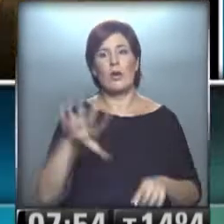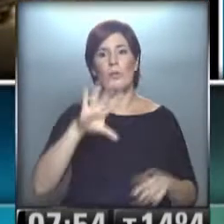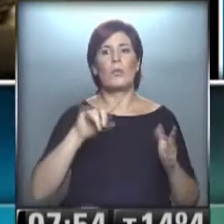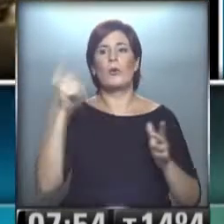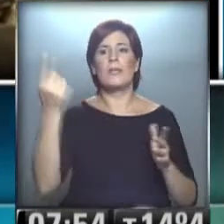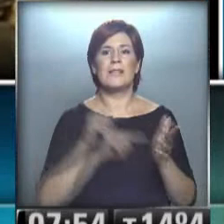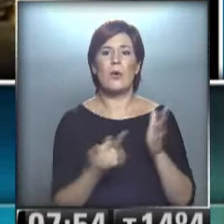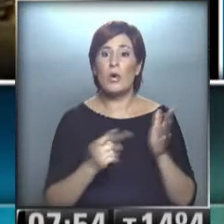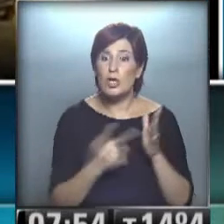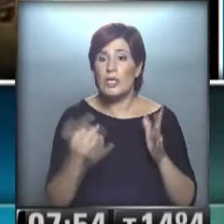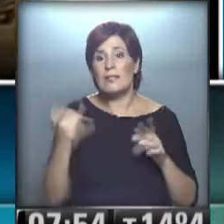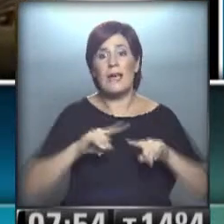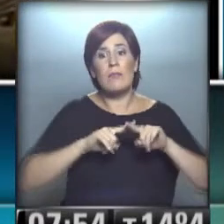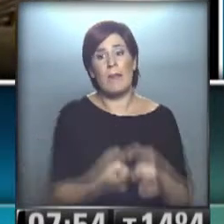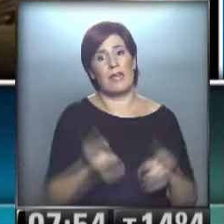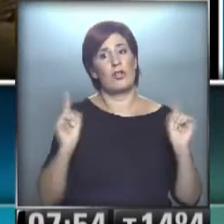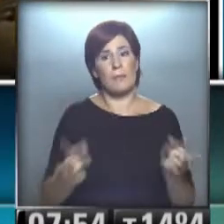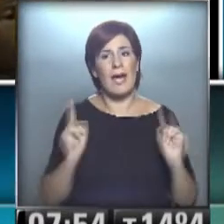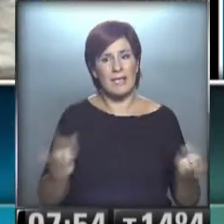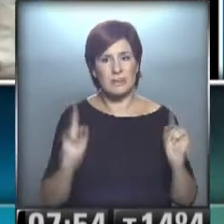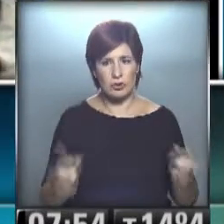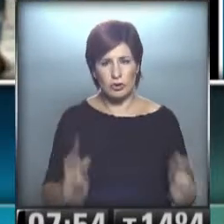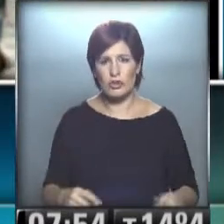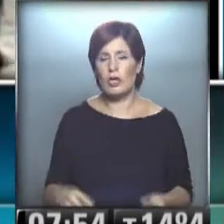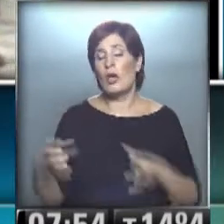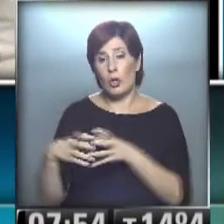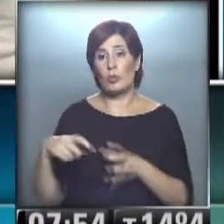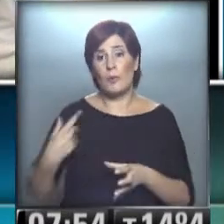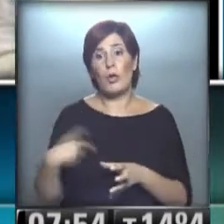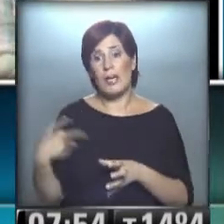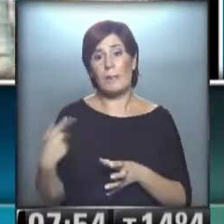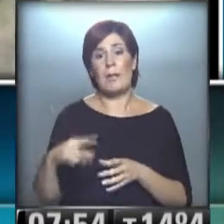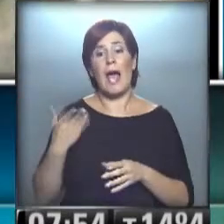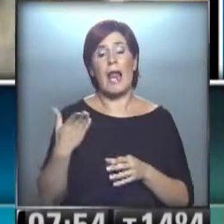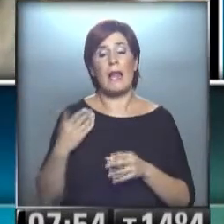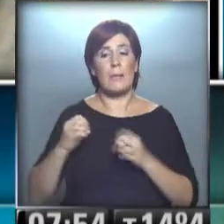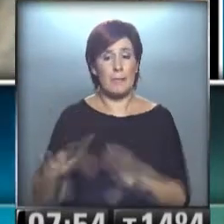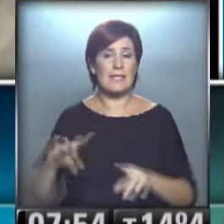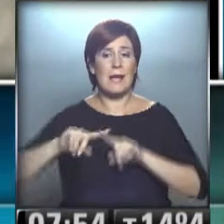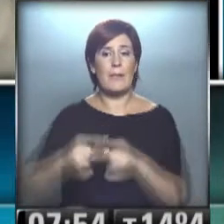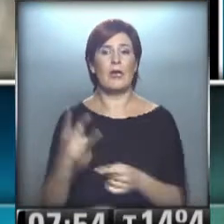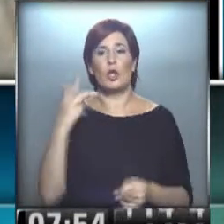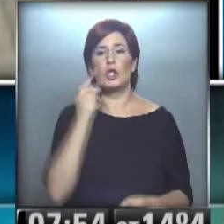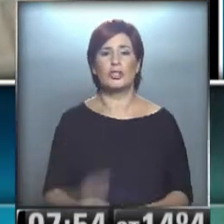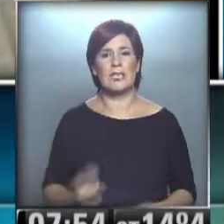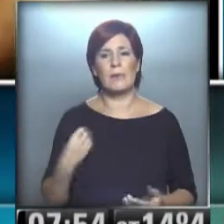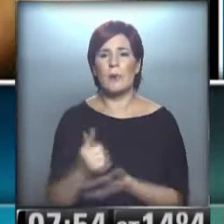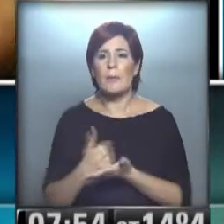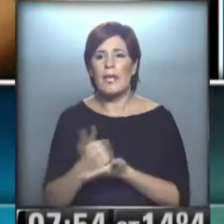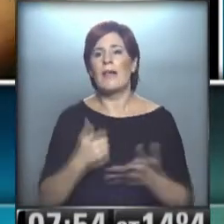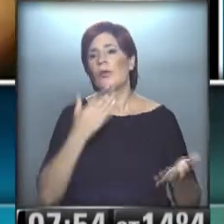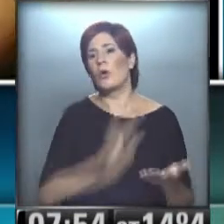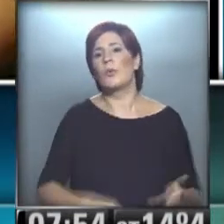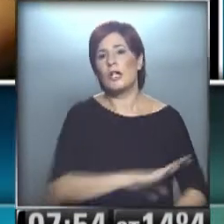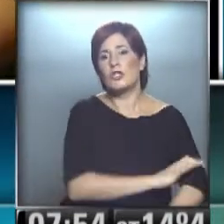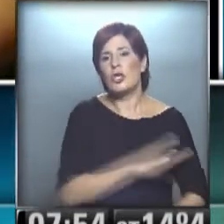Aires. Comienza la semana con un paro docente. El Frente Gremial realiza una huelga de 48 horas a la espera de una nueva propuesta salarial del gobierno